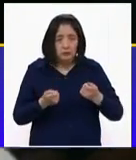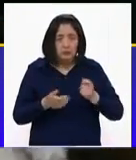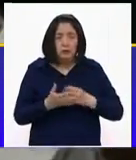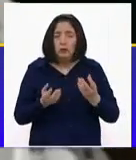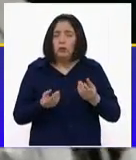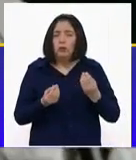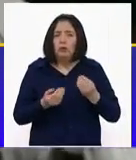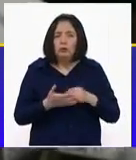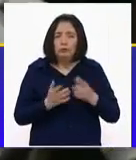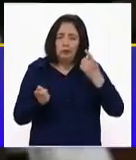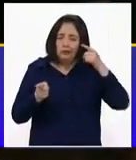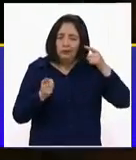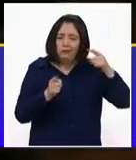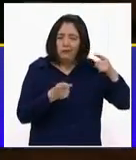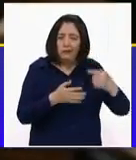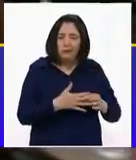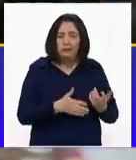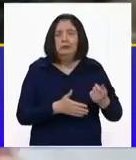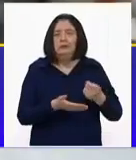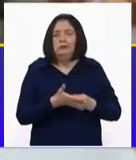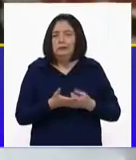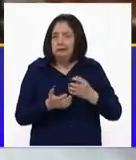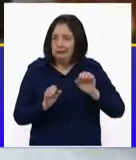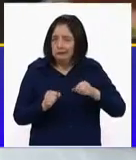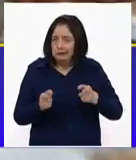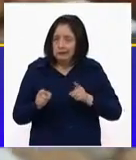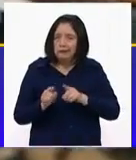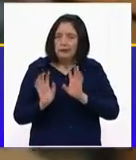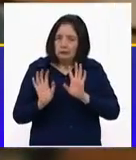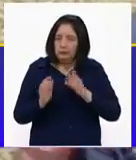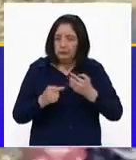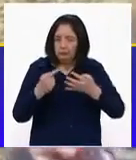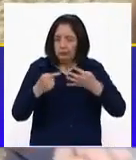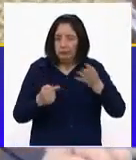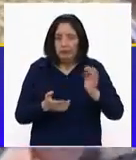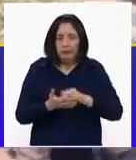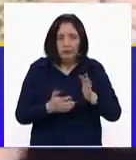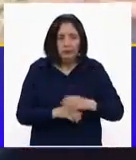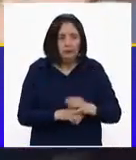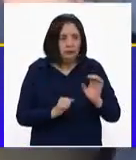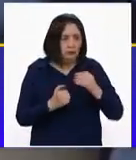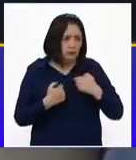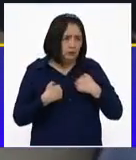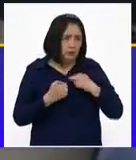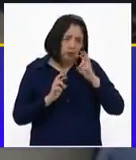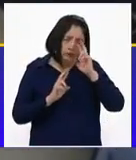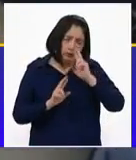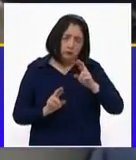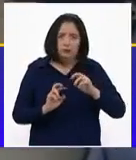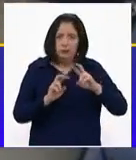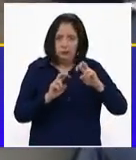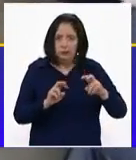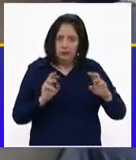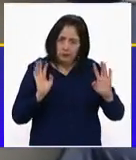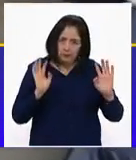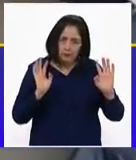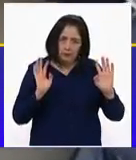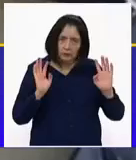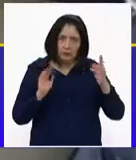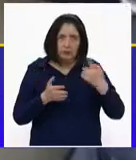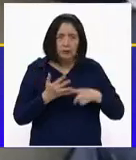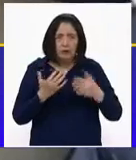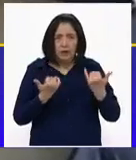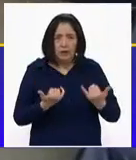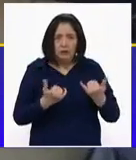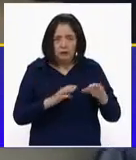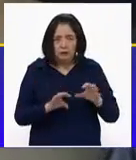la modalidad de colusión, peculado, cohecho activo, pasivo, entre otros. Y mira, yo voy a respetar las diligencias que se están